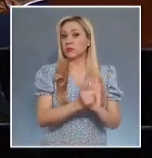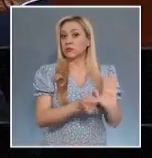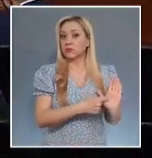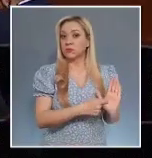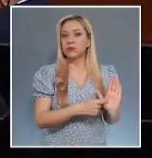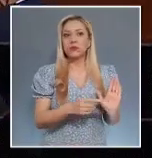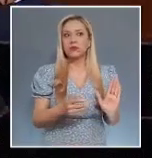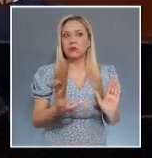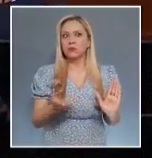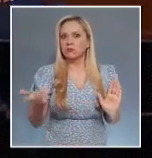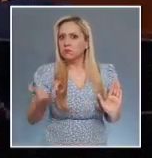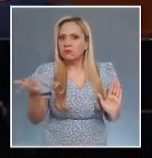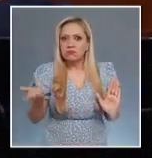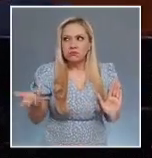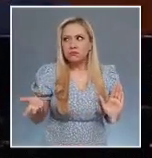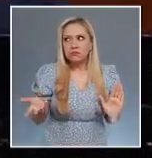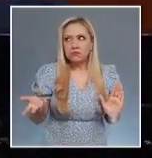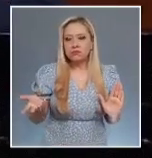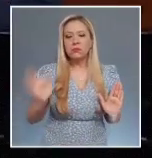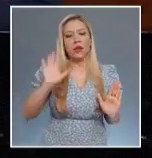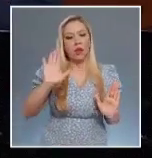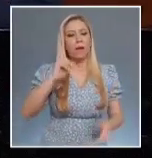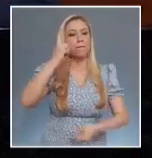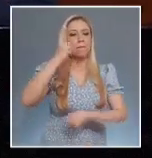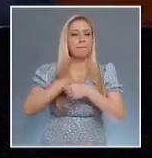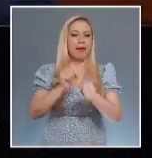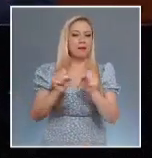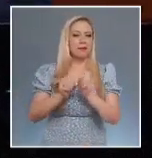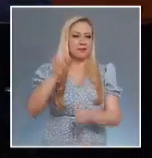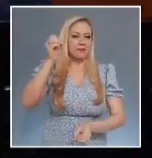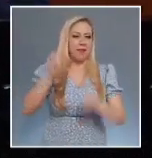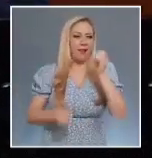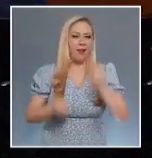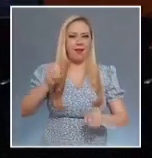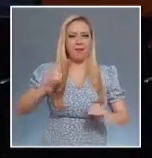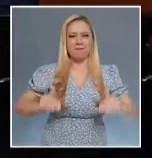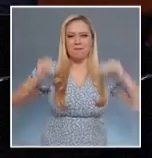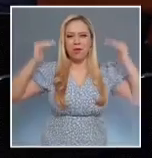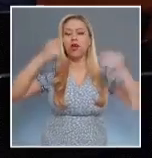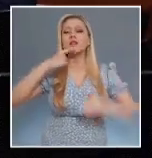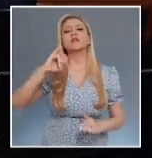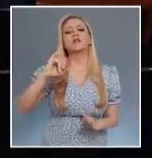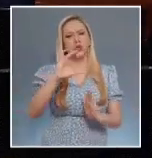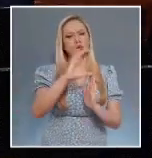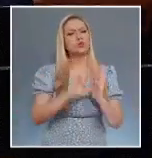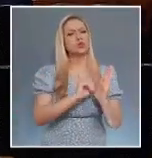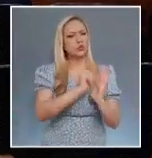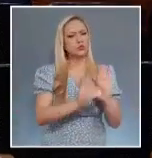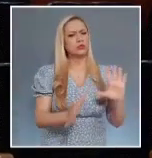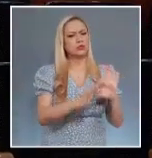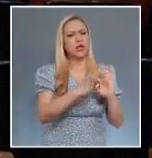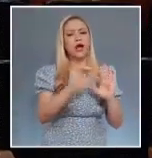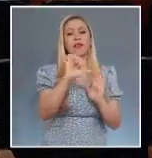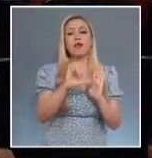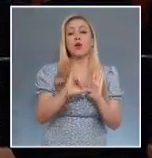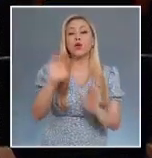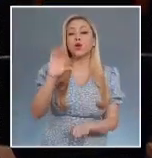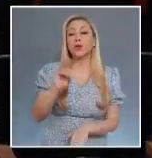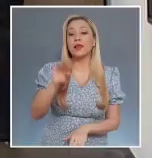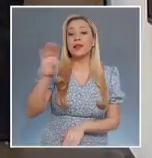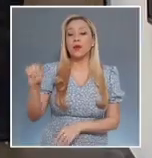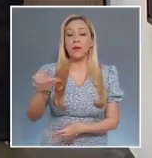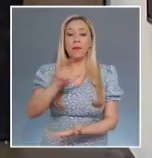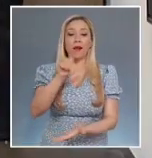la primera sala de la corte determinó que es constitucional el artículo 99 de la ley del sistema de ahorro para el